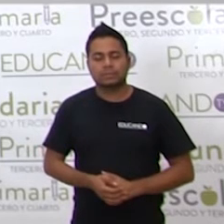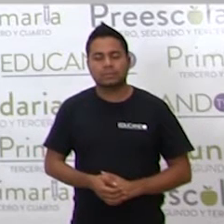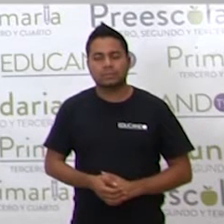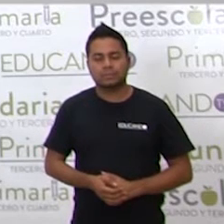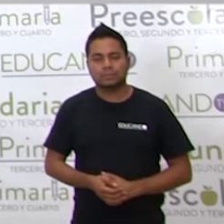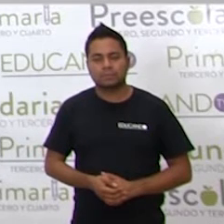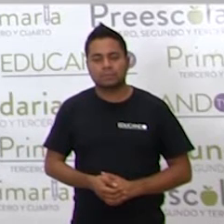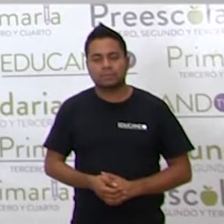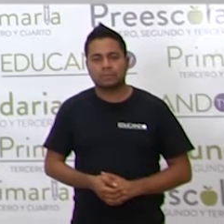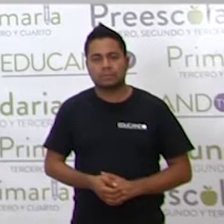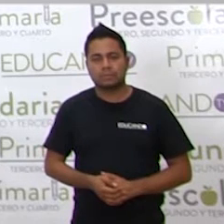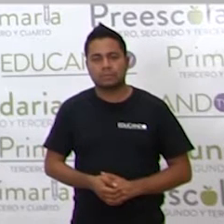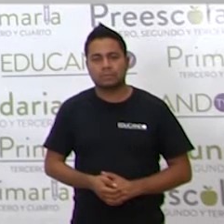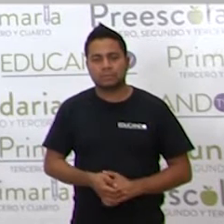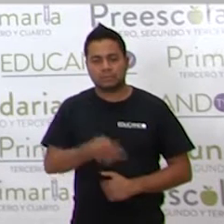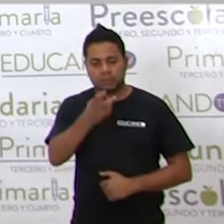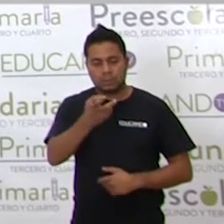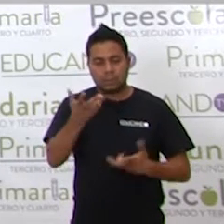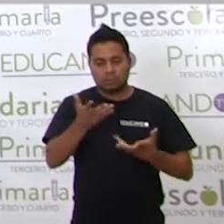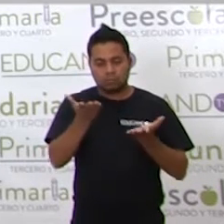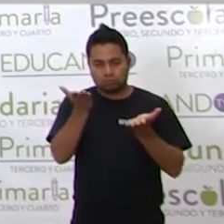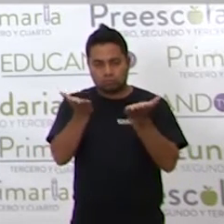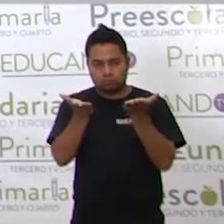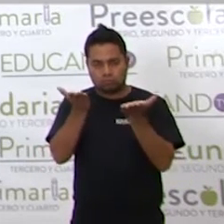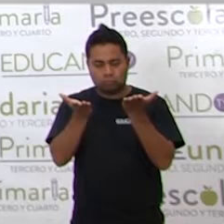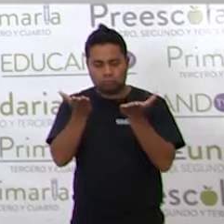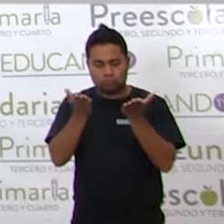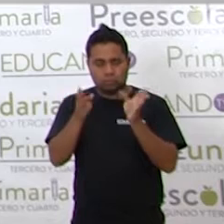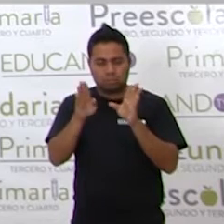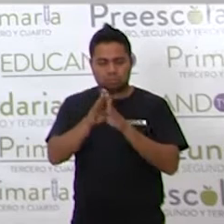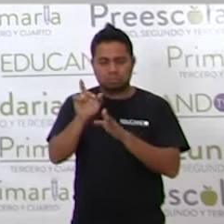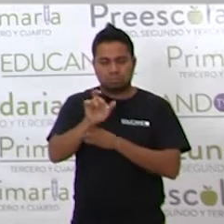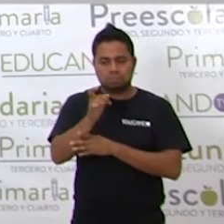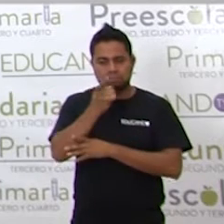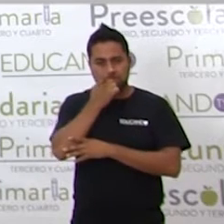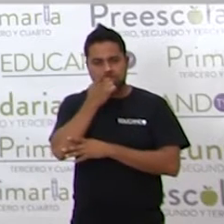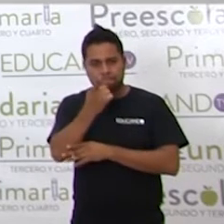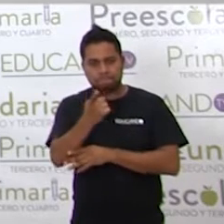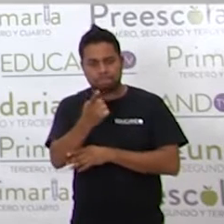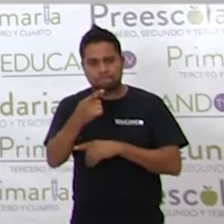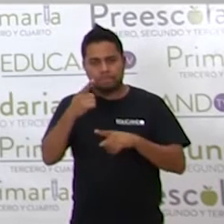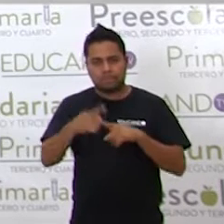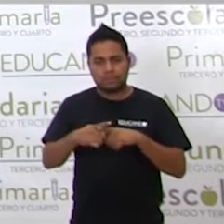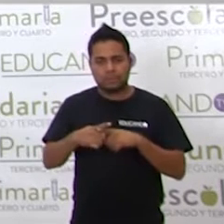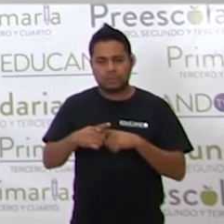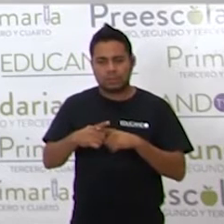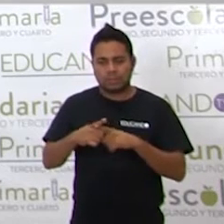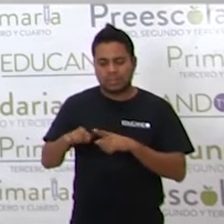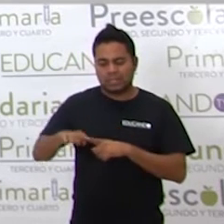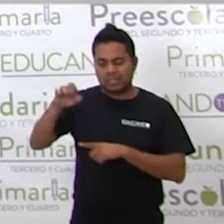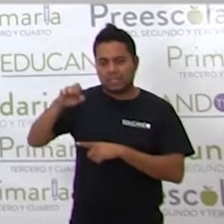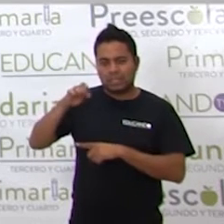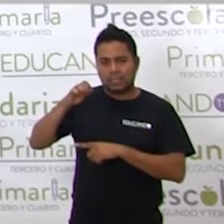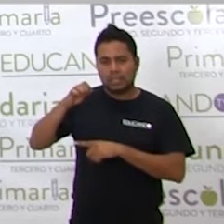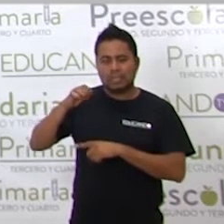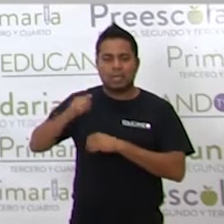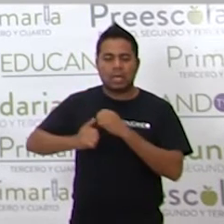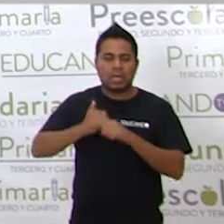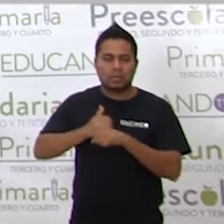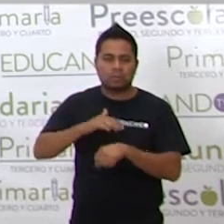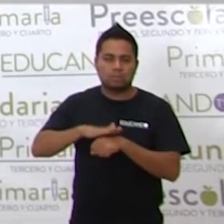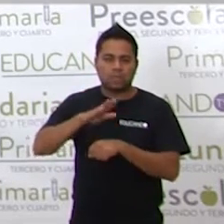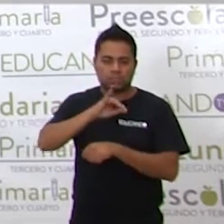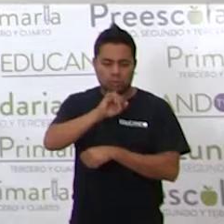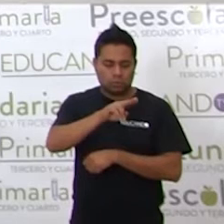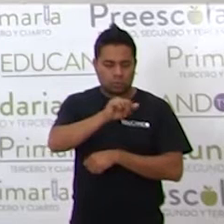Allí utilizamos la comparación. Es como cuando tú dices, ¿quién tiene más años? ¿Juanito o